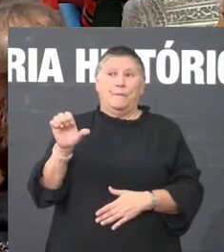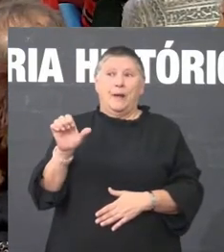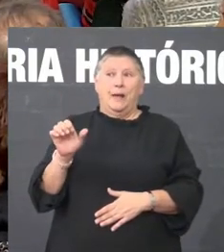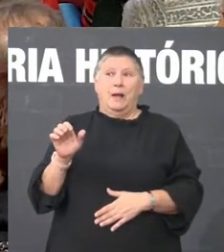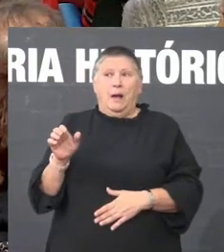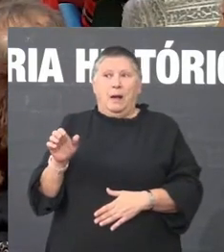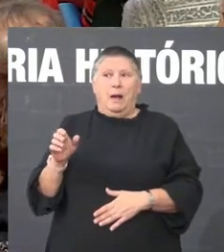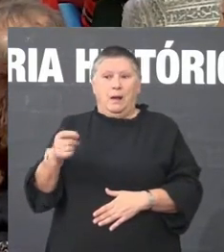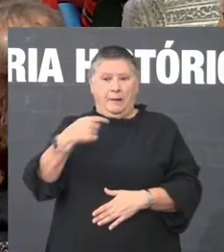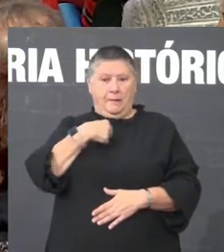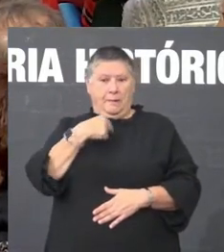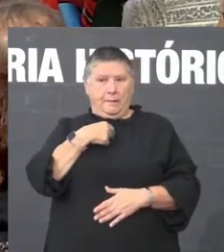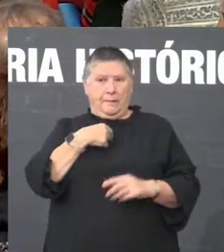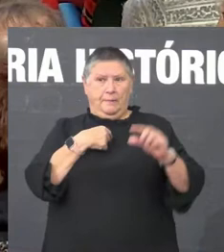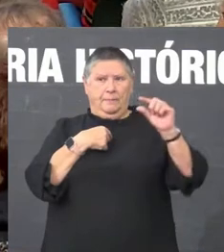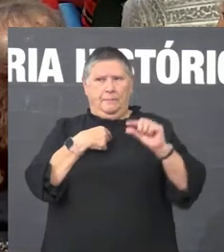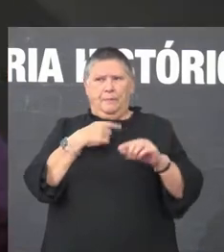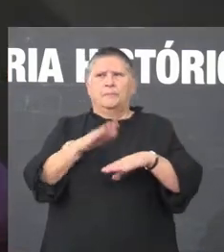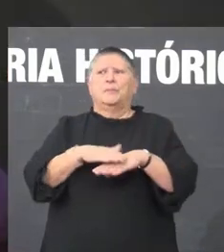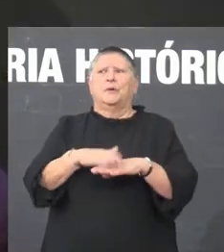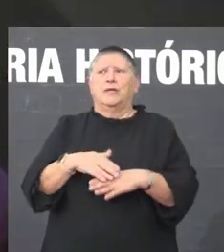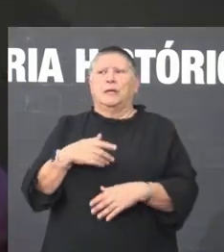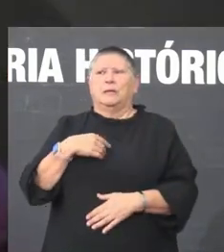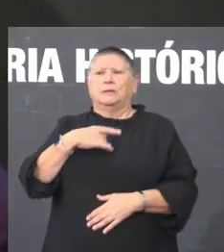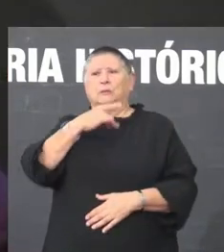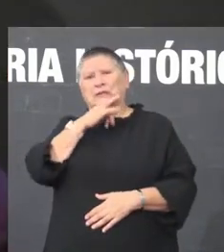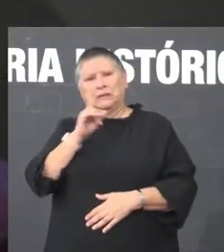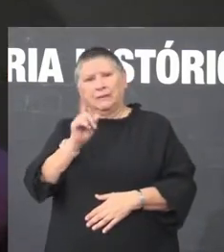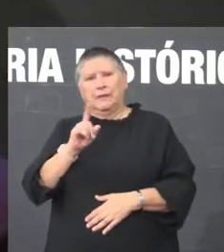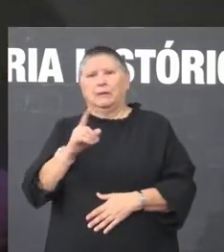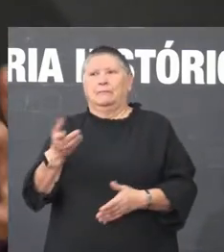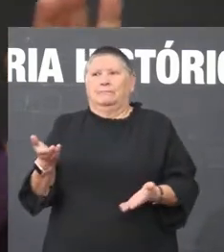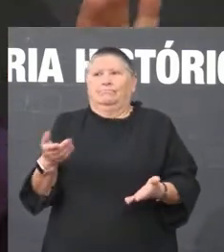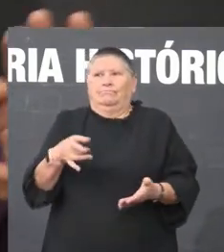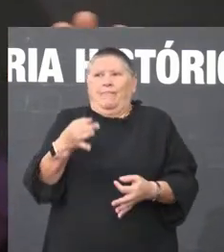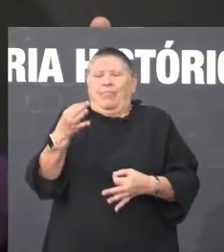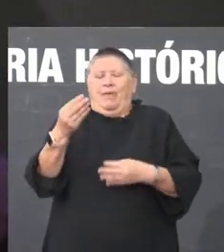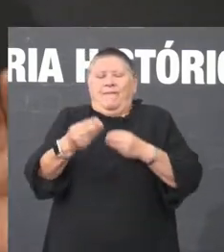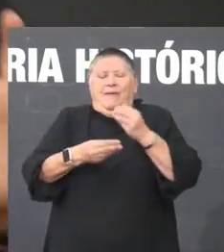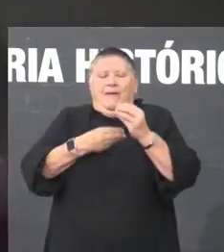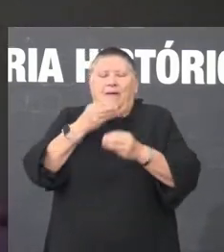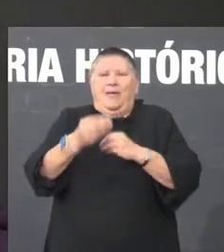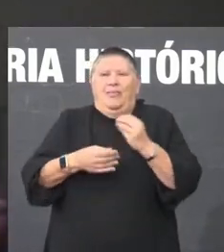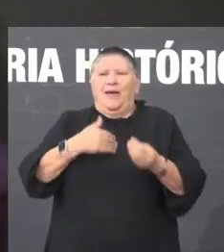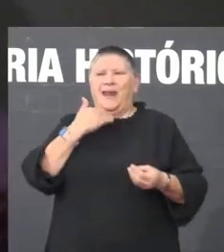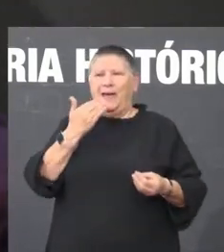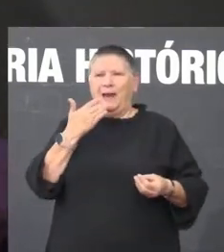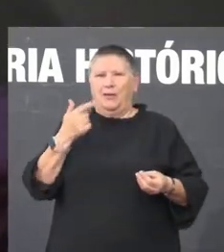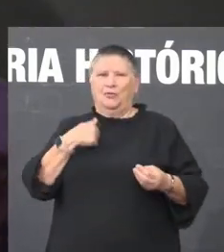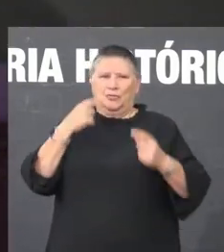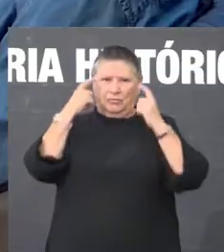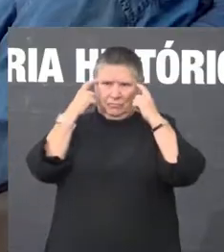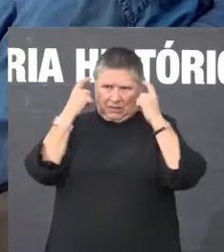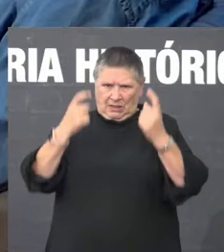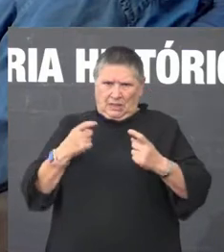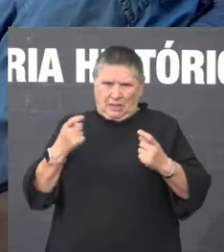joder, no está mal, no está mal. Evidentemente esto tendremos que hacer algo, yo por lo menos lo voy a intentar y